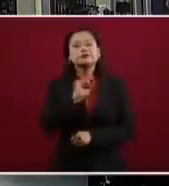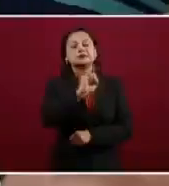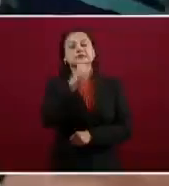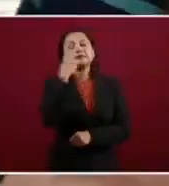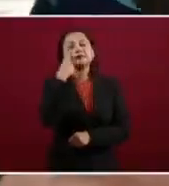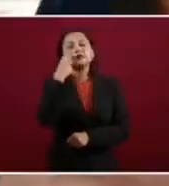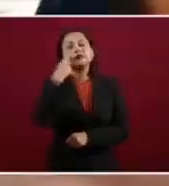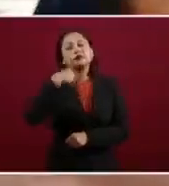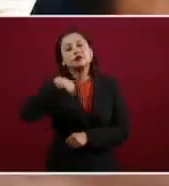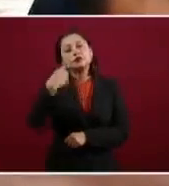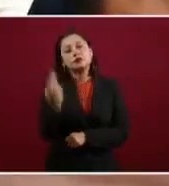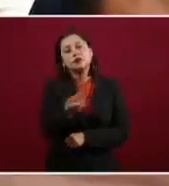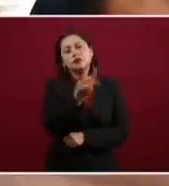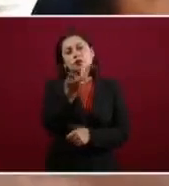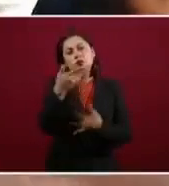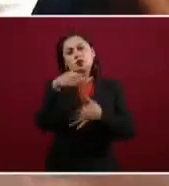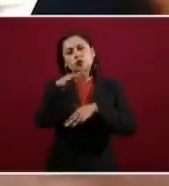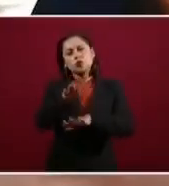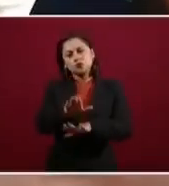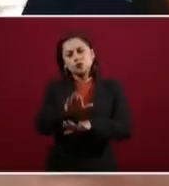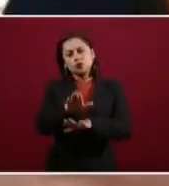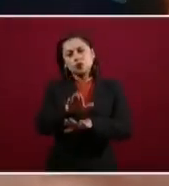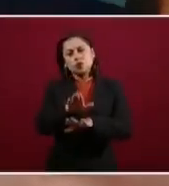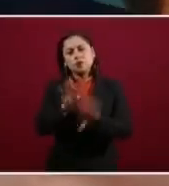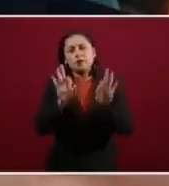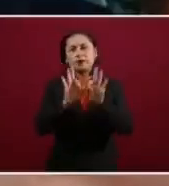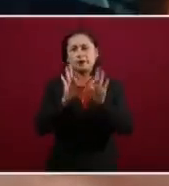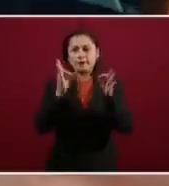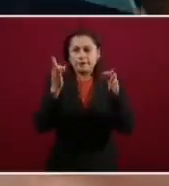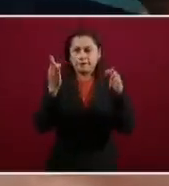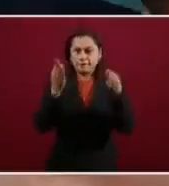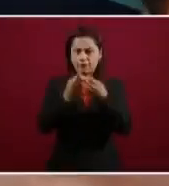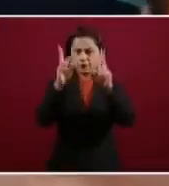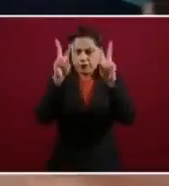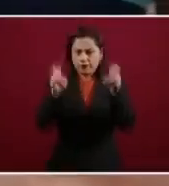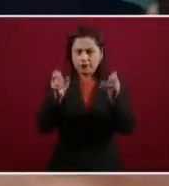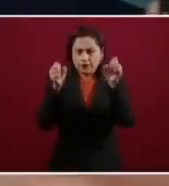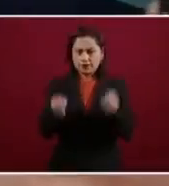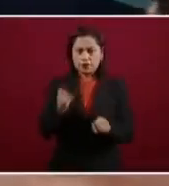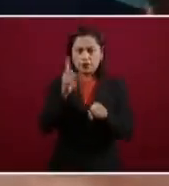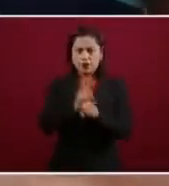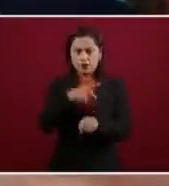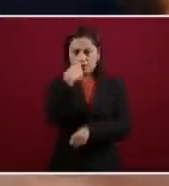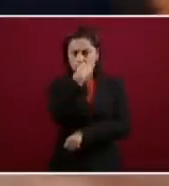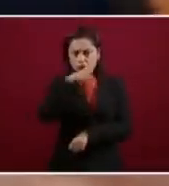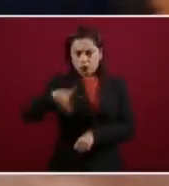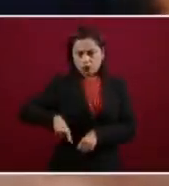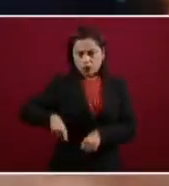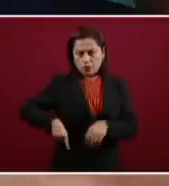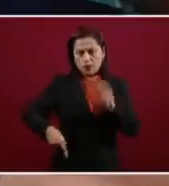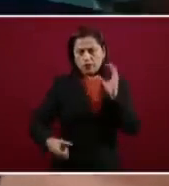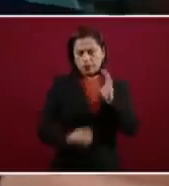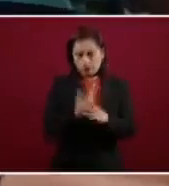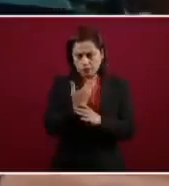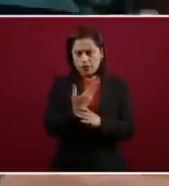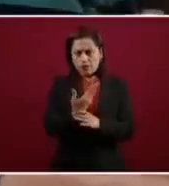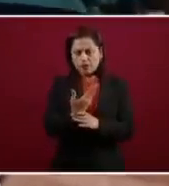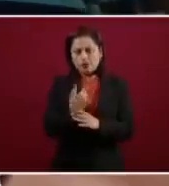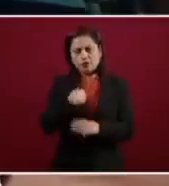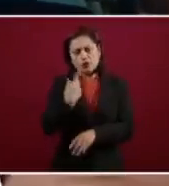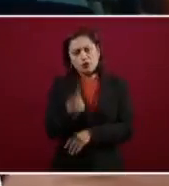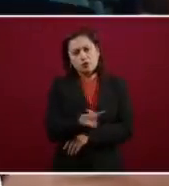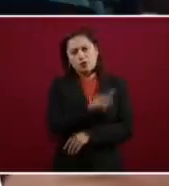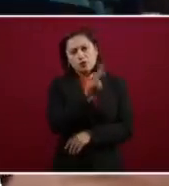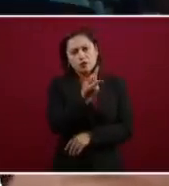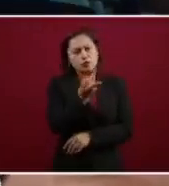sobre como parte de la estrategia de seguridad que implementa su gobierno qué acciones podrían poner en marcha para combatir el